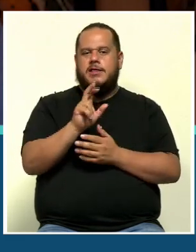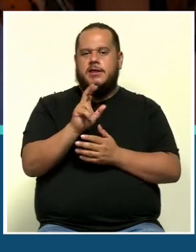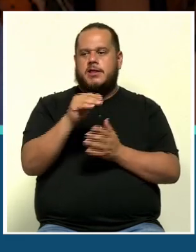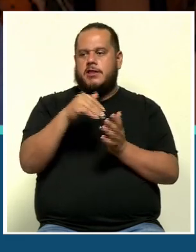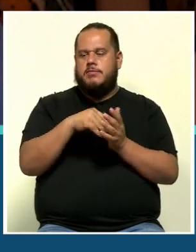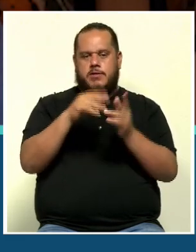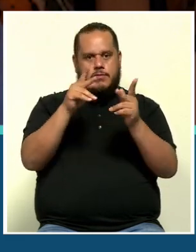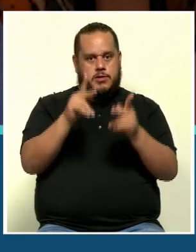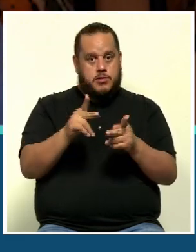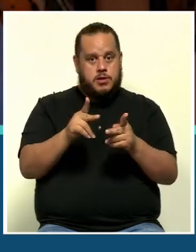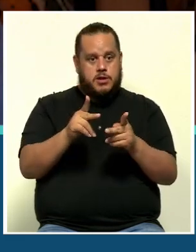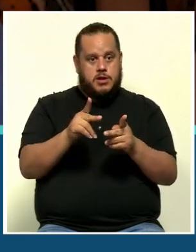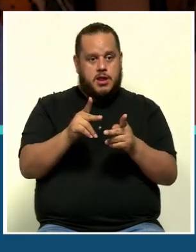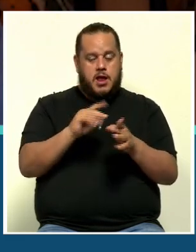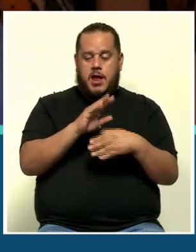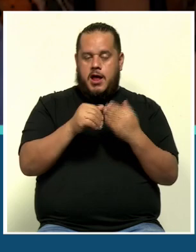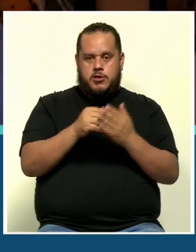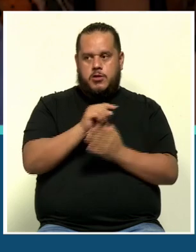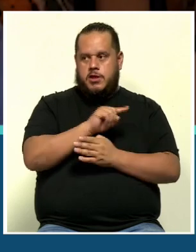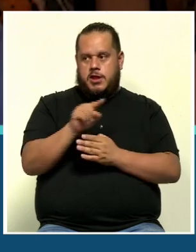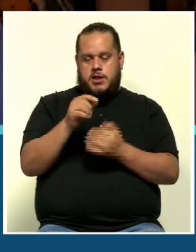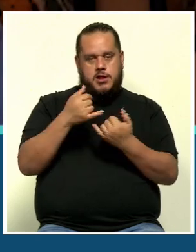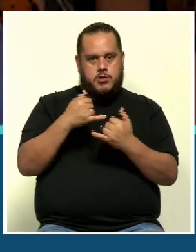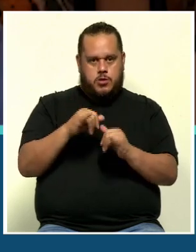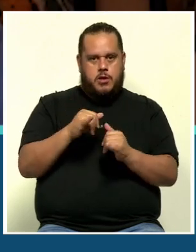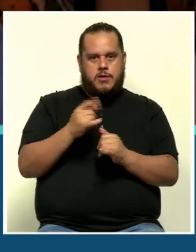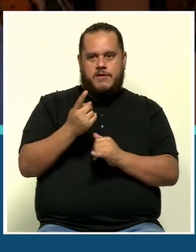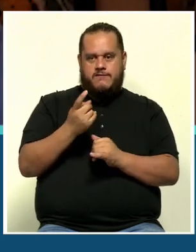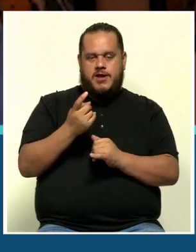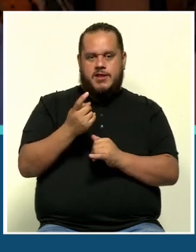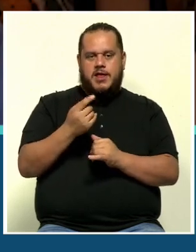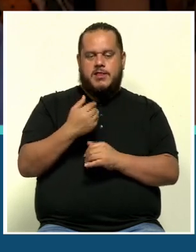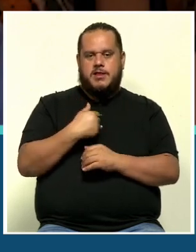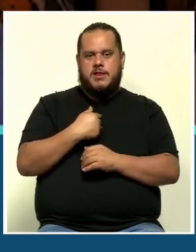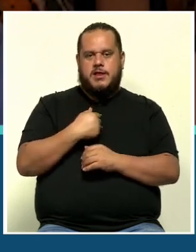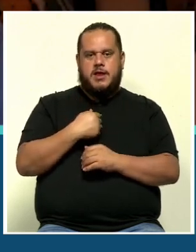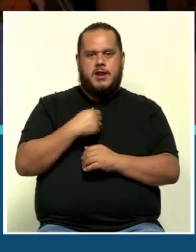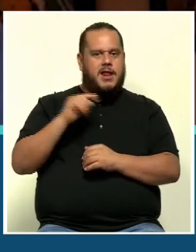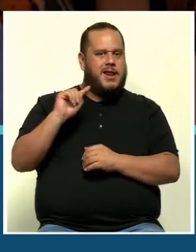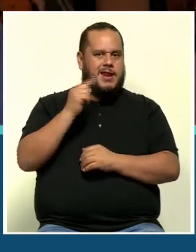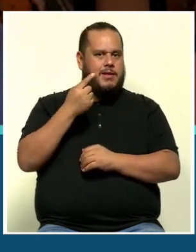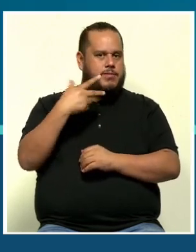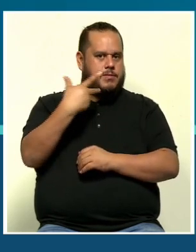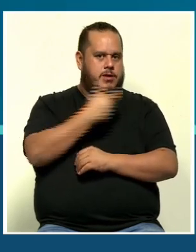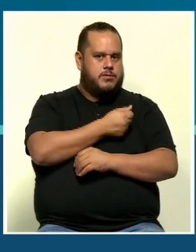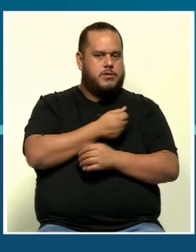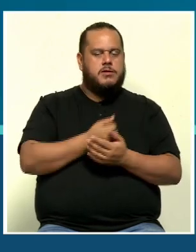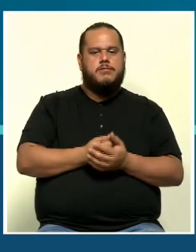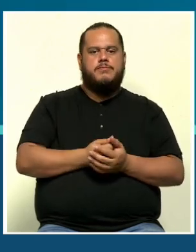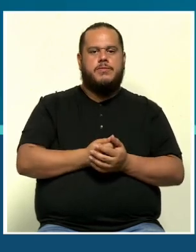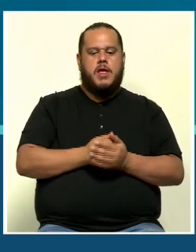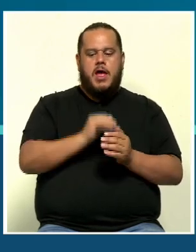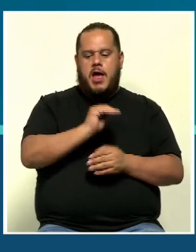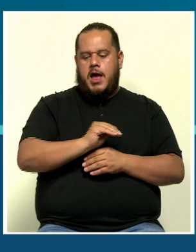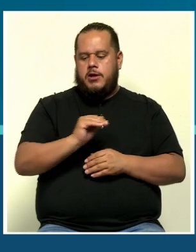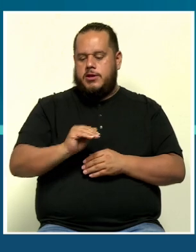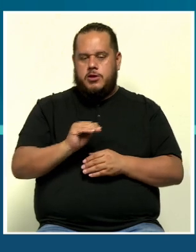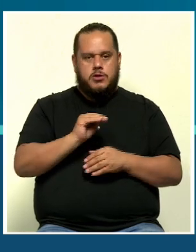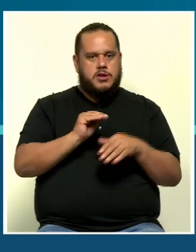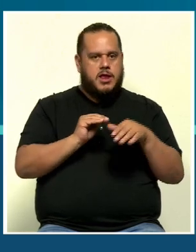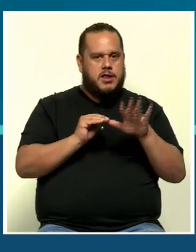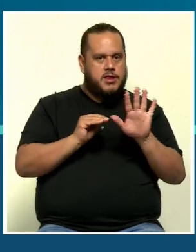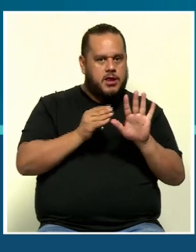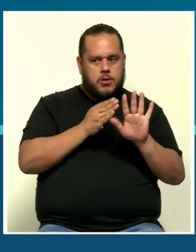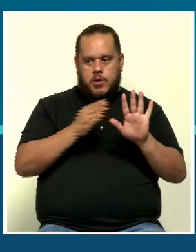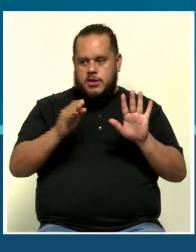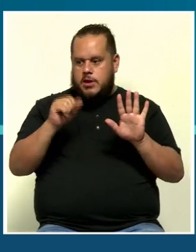300.000 personas aquellas que aún están pendientes de colocarse su primera dosis. A los niños de 5 a 11 años ya